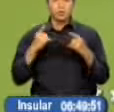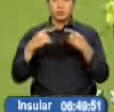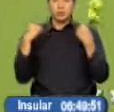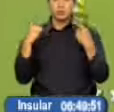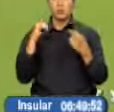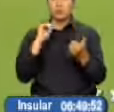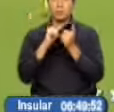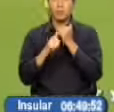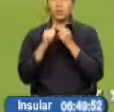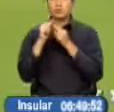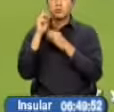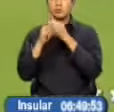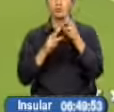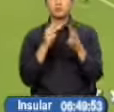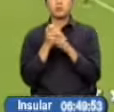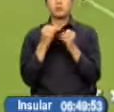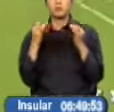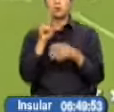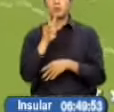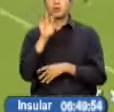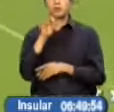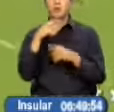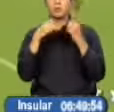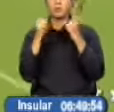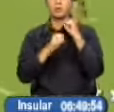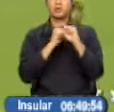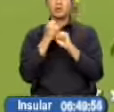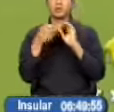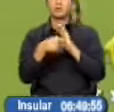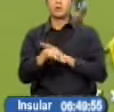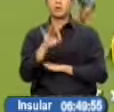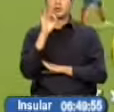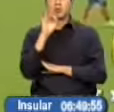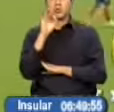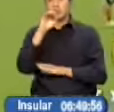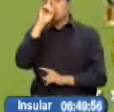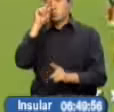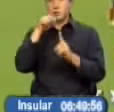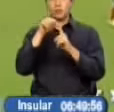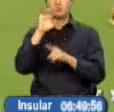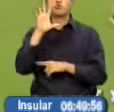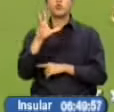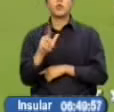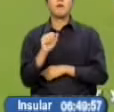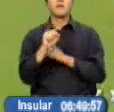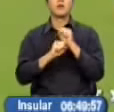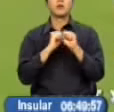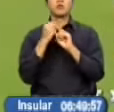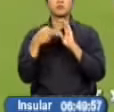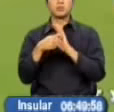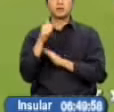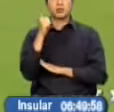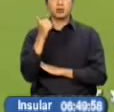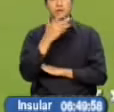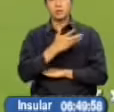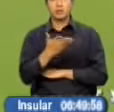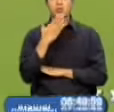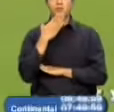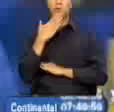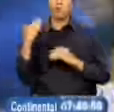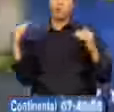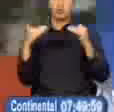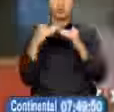por clasificatorias mundialistas fue el 29 de marzo de 2009 rumbo a sudáfrica 2010 dicho compromiso terminó con un empate